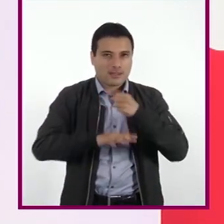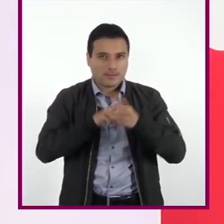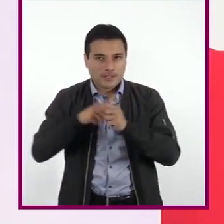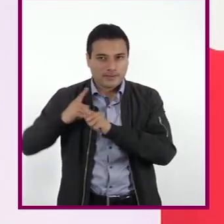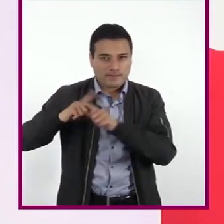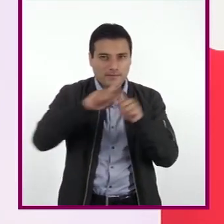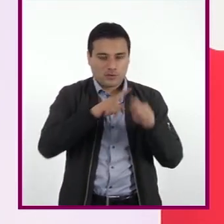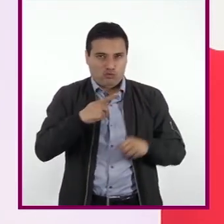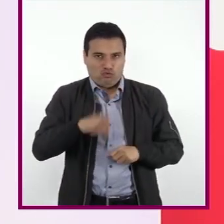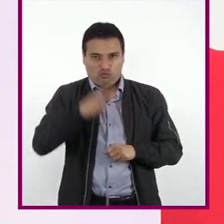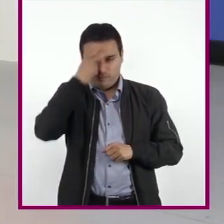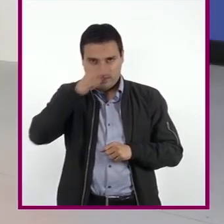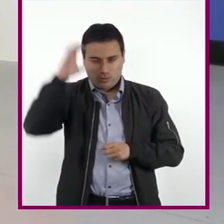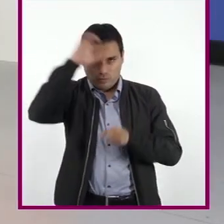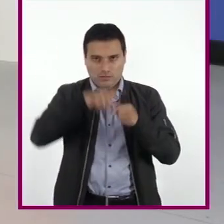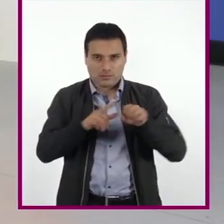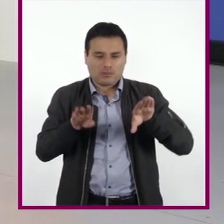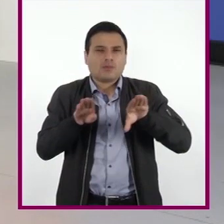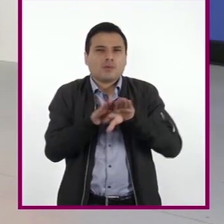identidad cultural mexicana.